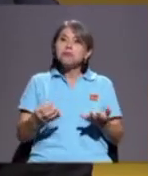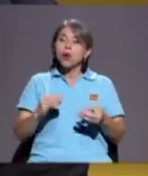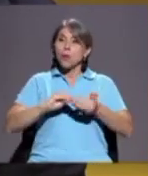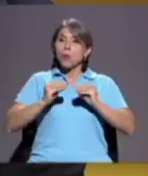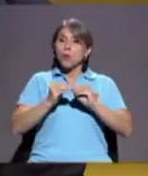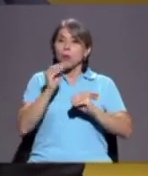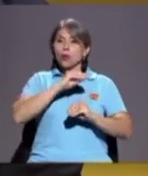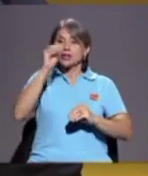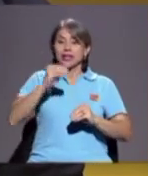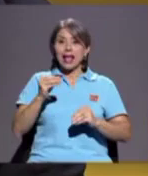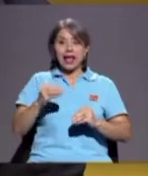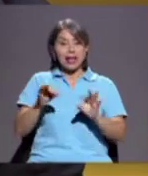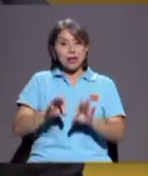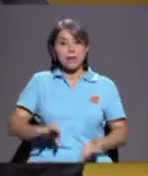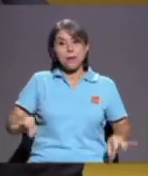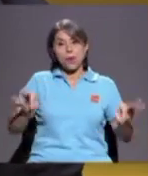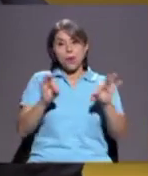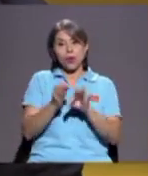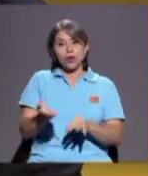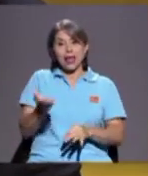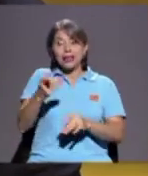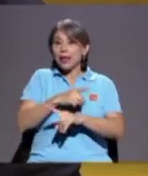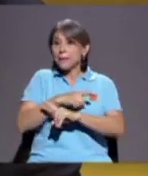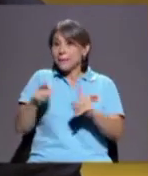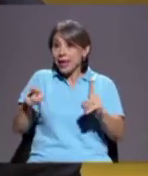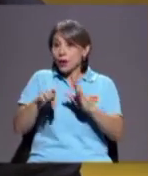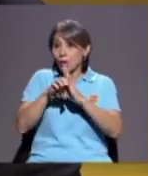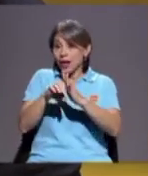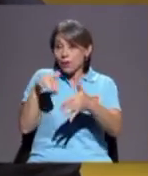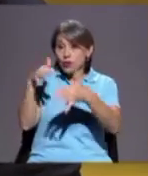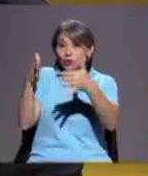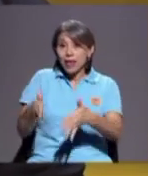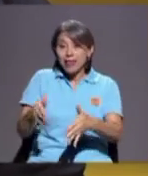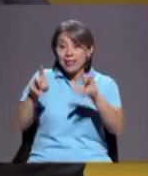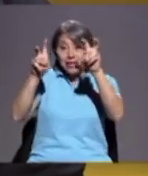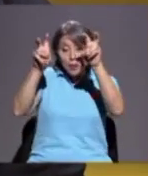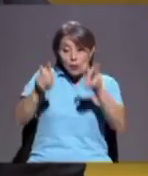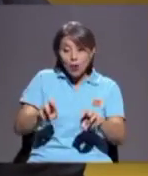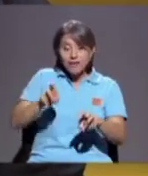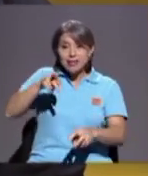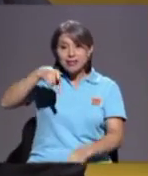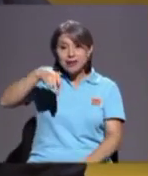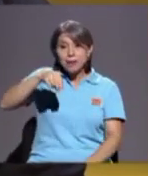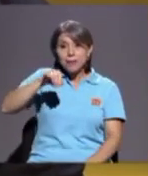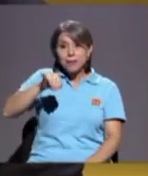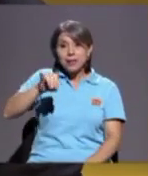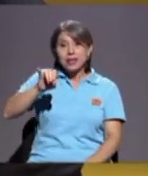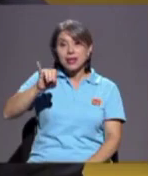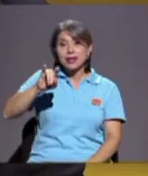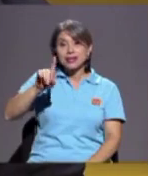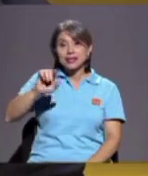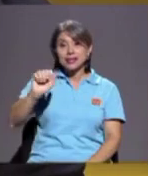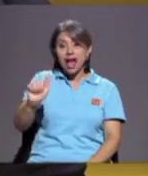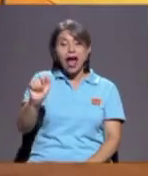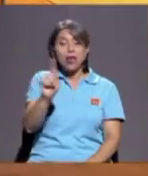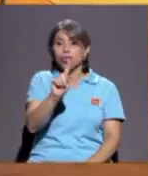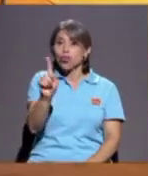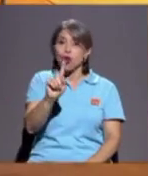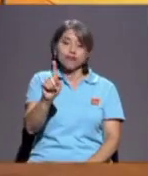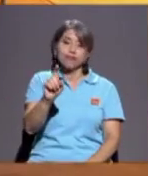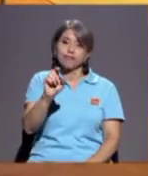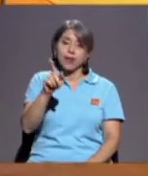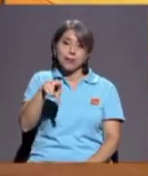pero los resultados de los estudiantes en las pruebas PISA, por ejemplo, ¿verdad?, no son satisfactorios. Entonces hay algo. Es como el